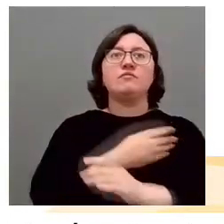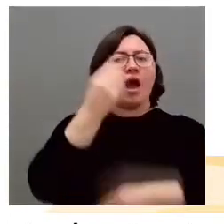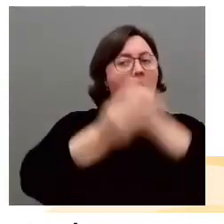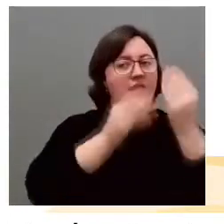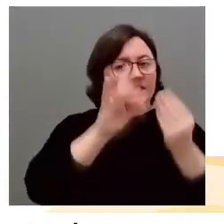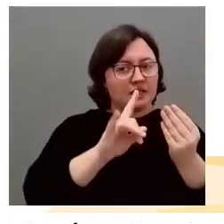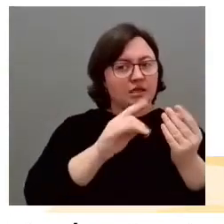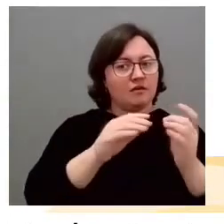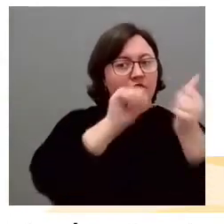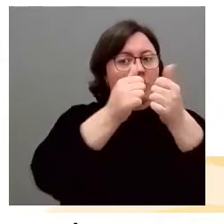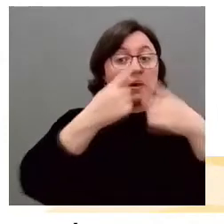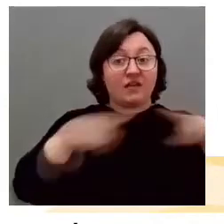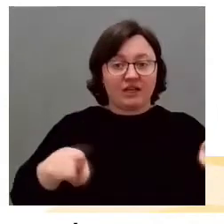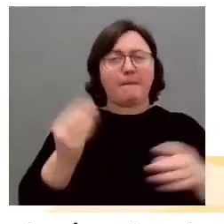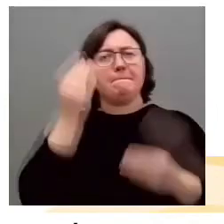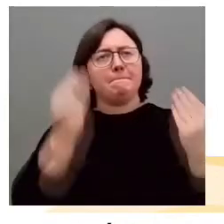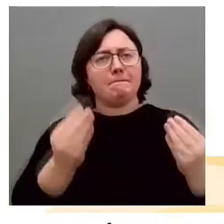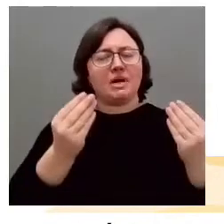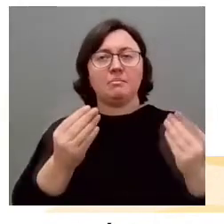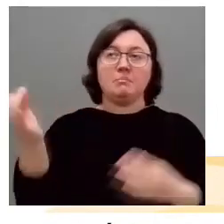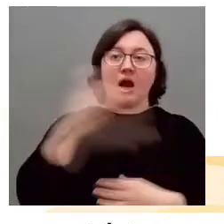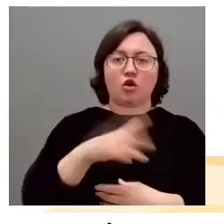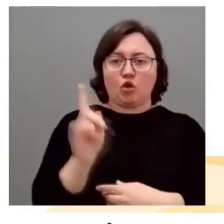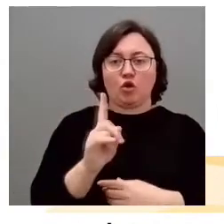mejor, pero de otra forma y más cosas, ¿no?